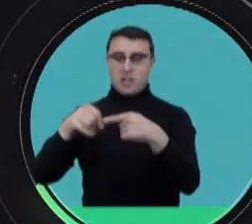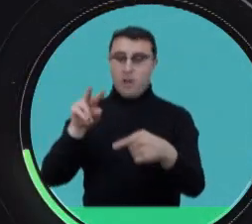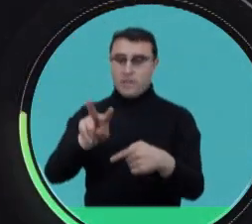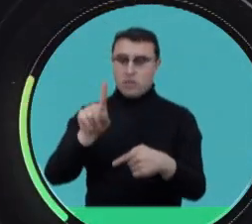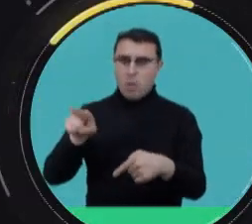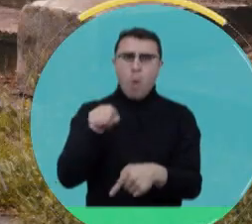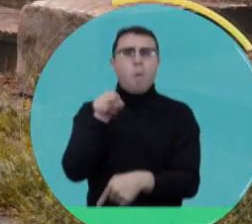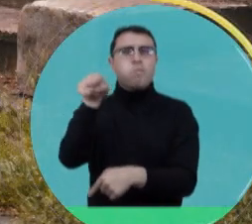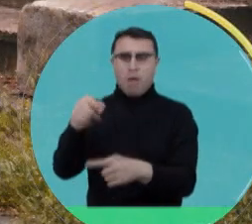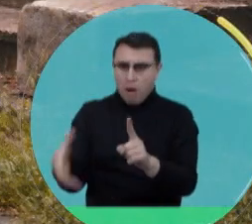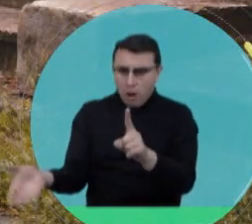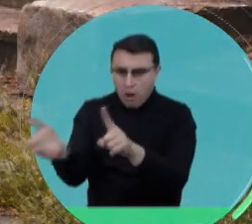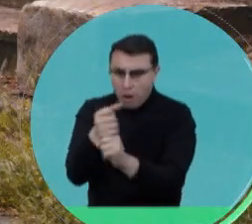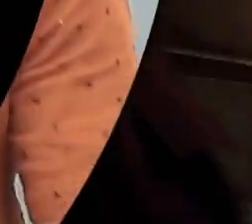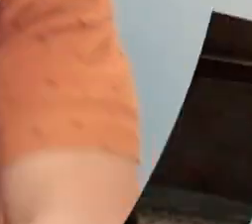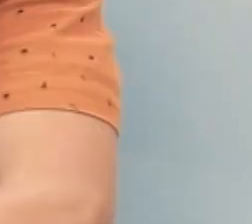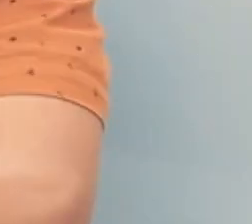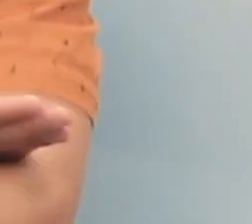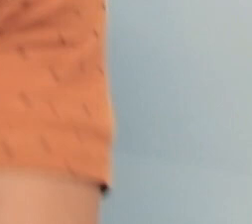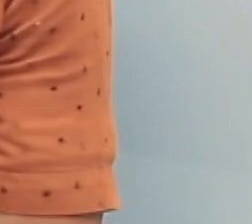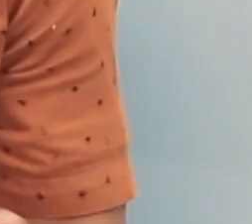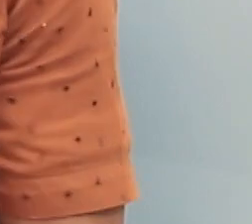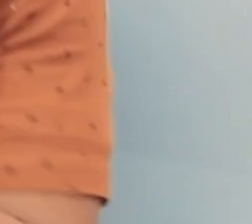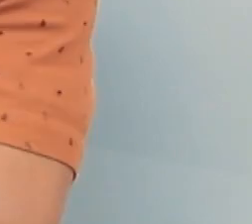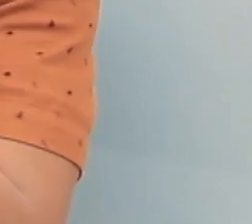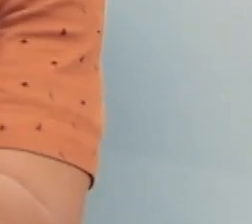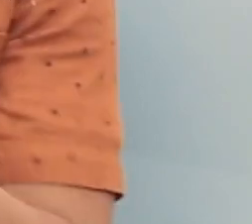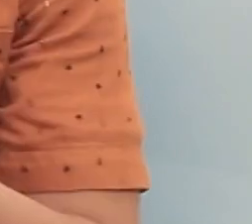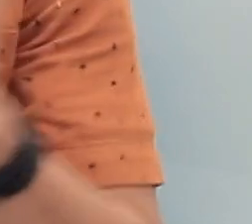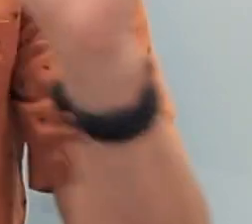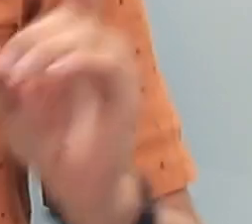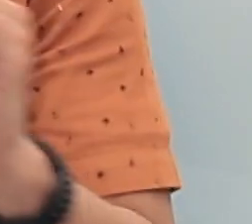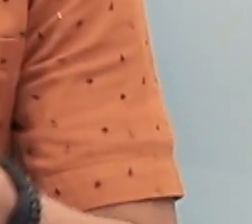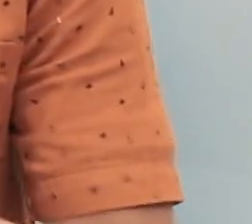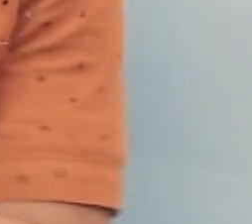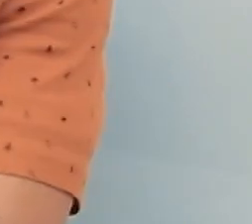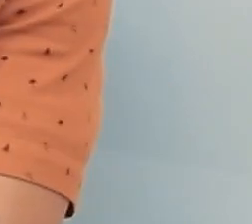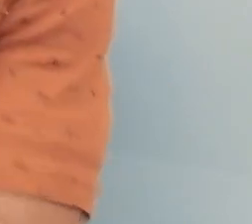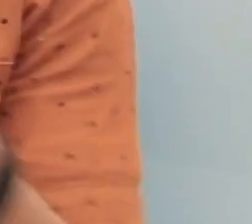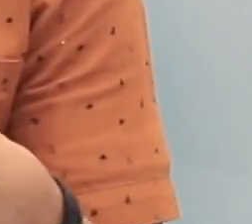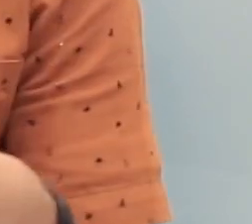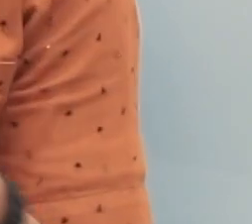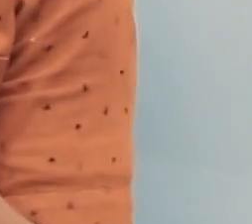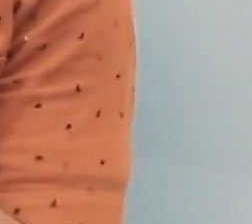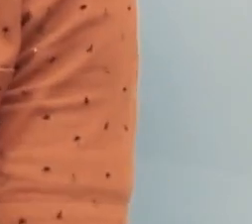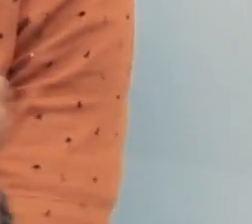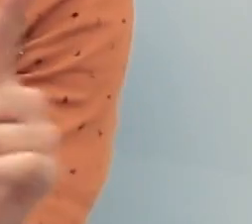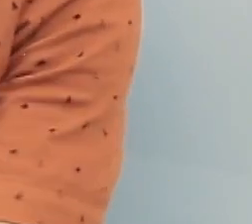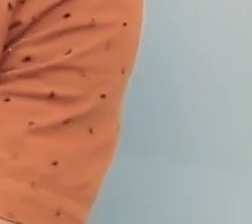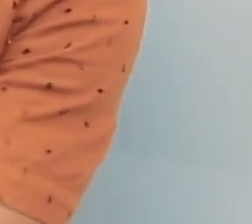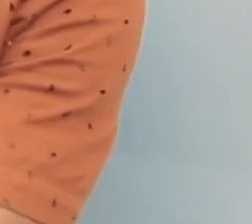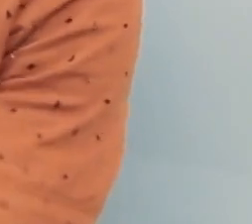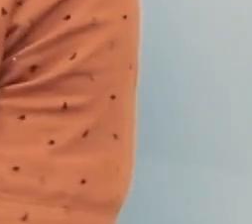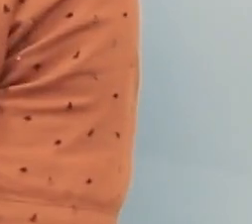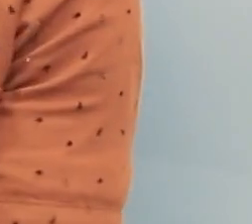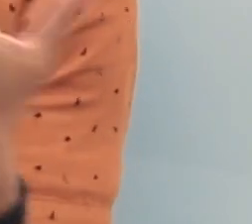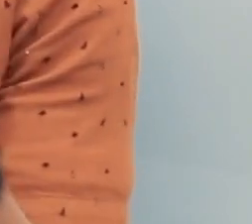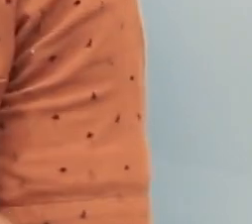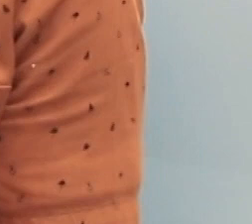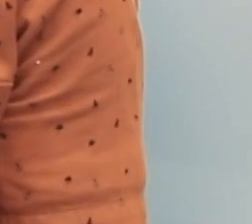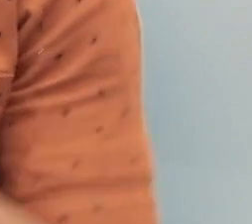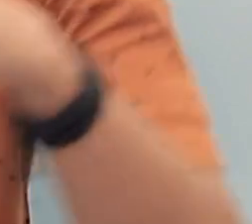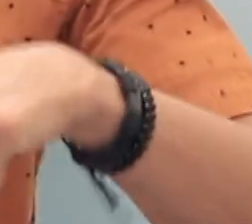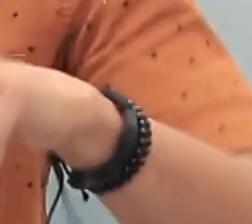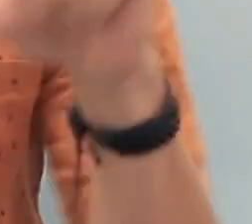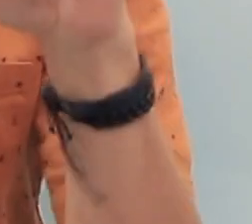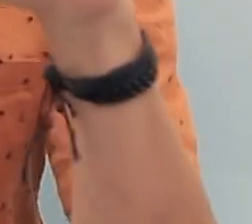aparato que lo guarda todo muy interesante todo esto que haces Luisa ahora me gustaría hablar